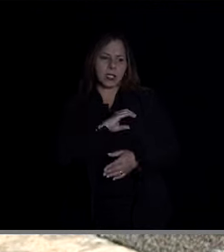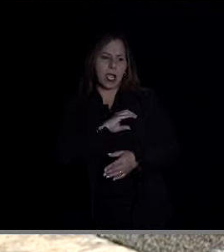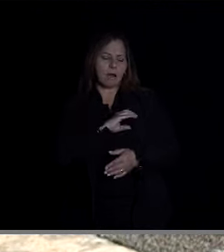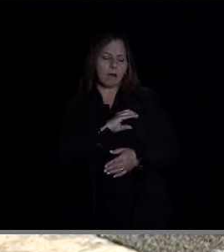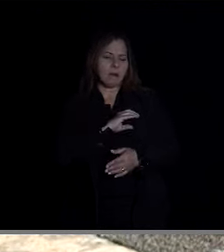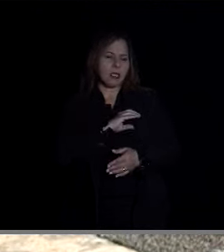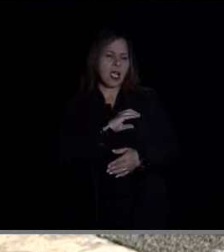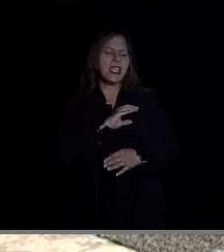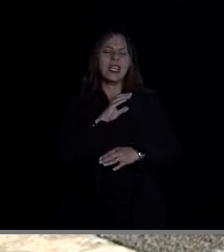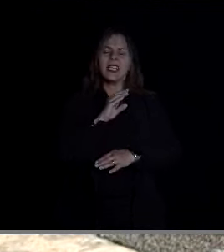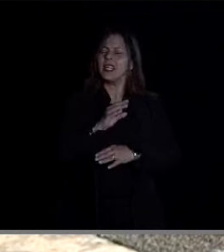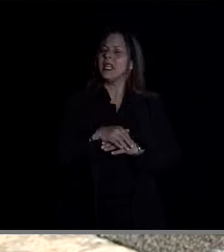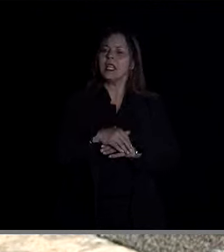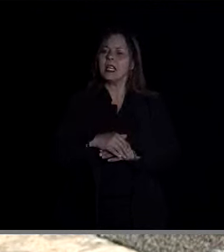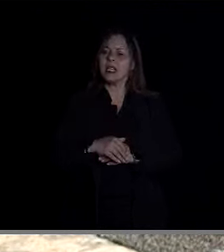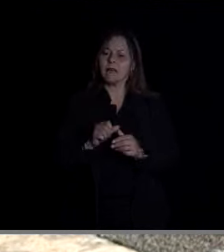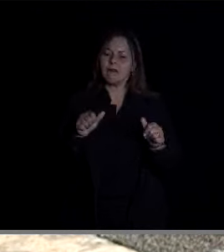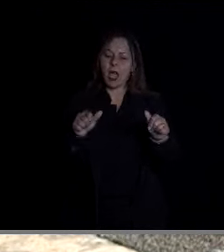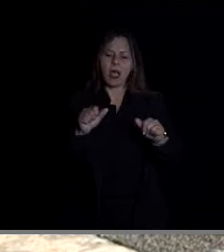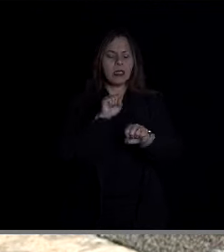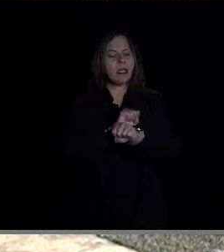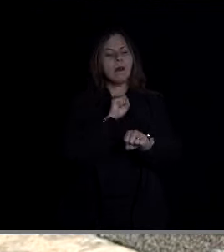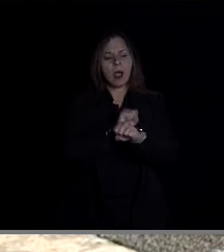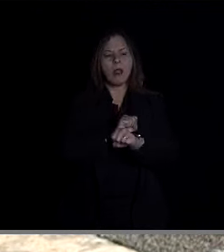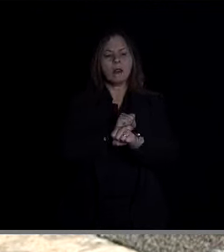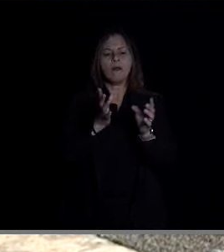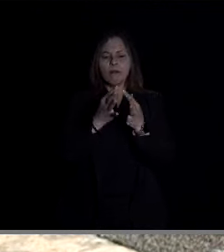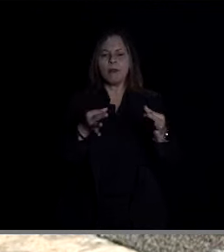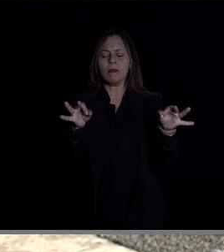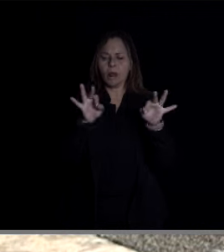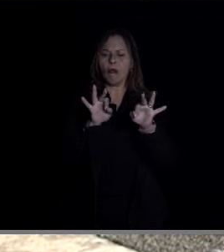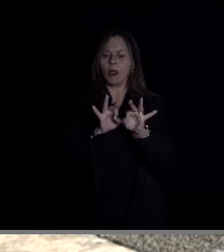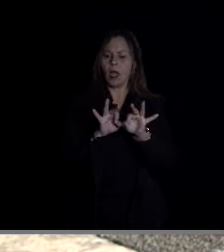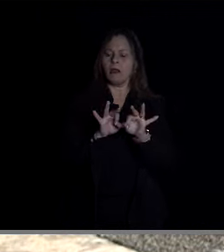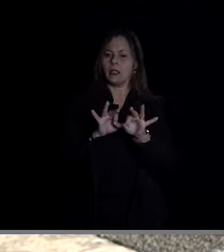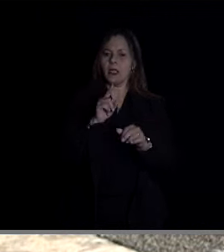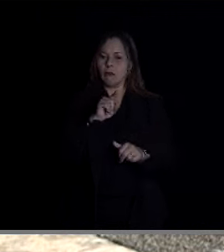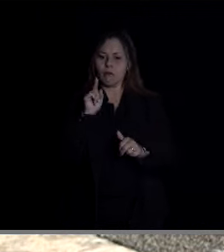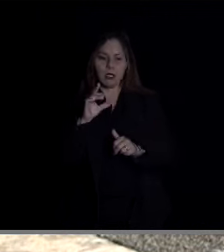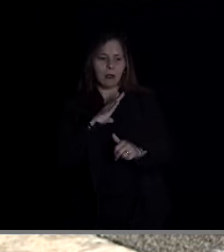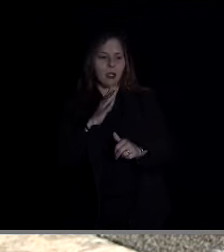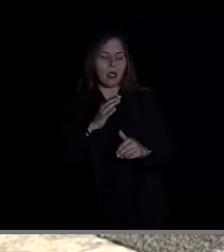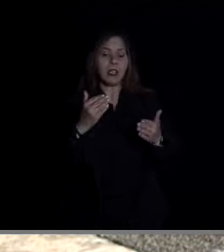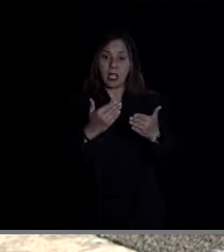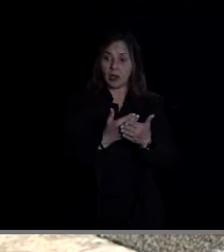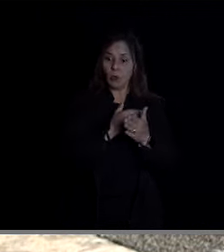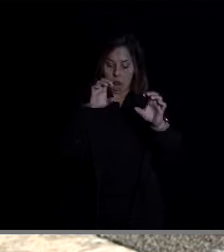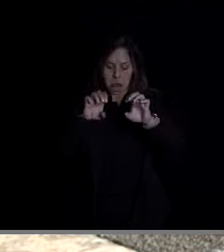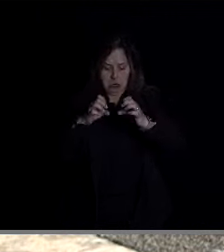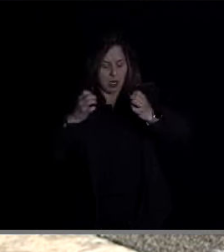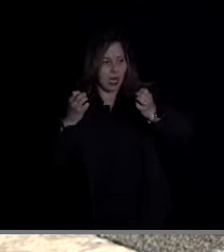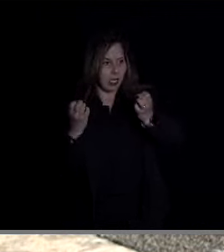condiciones laborales de los agentes de la Policía Municipal son sumamente importantes. Por eso, además del nuevo equipo,